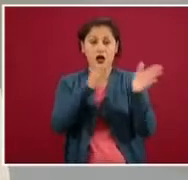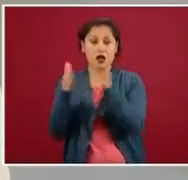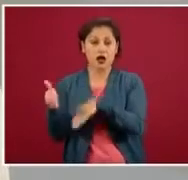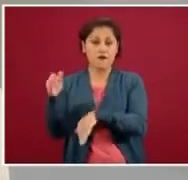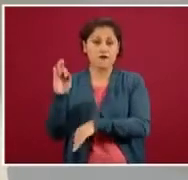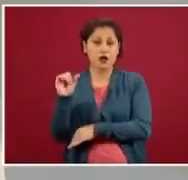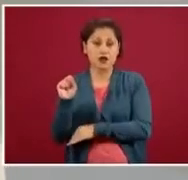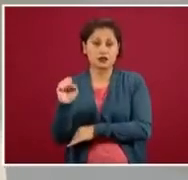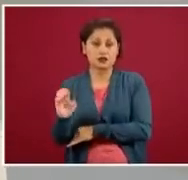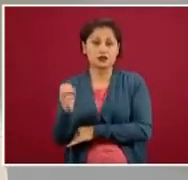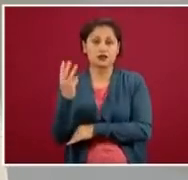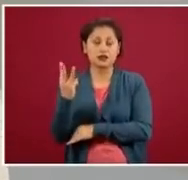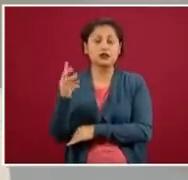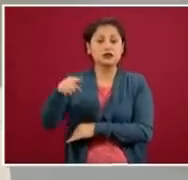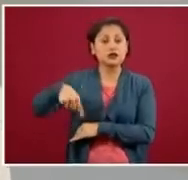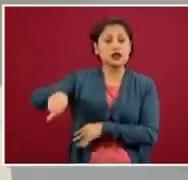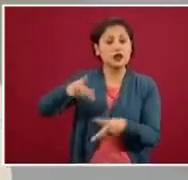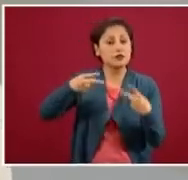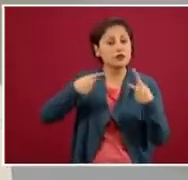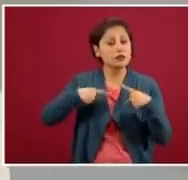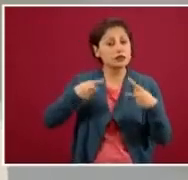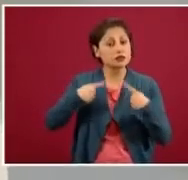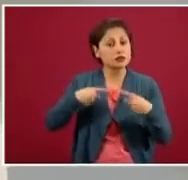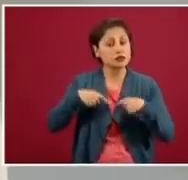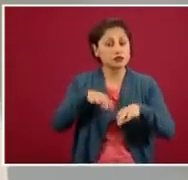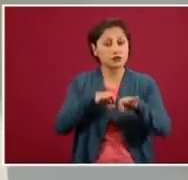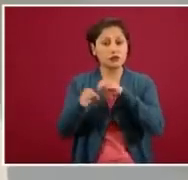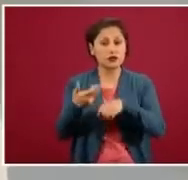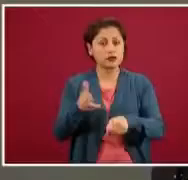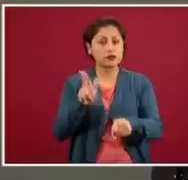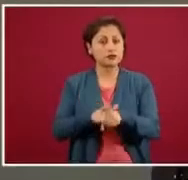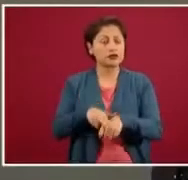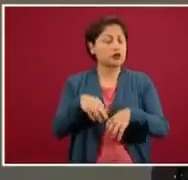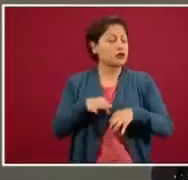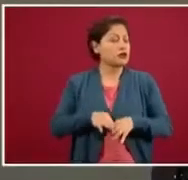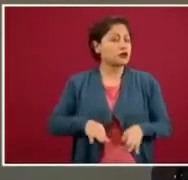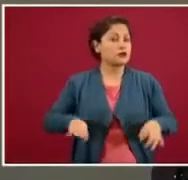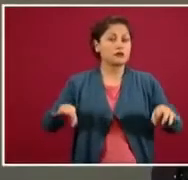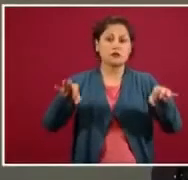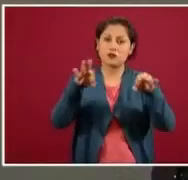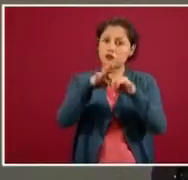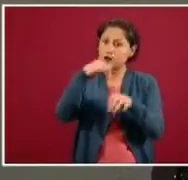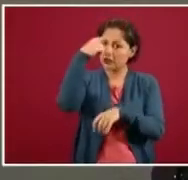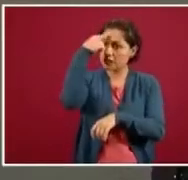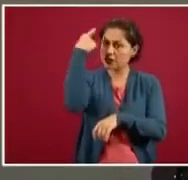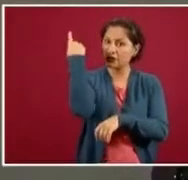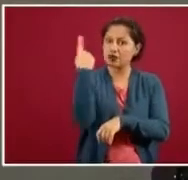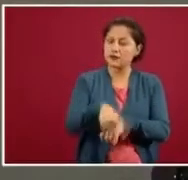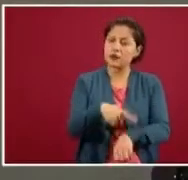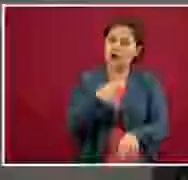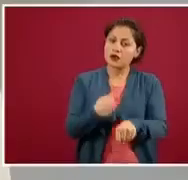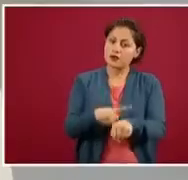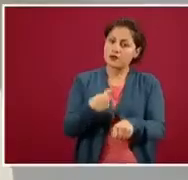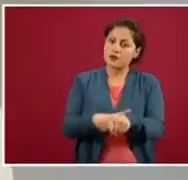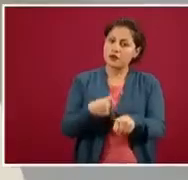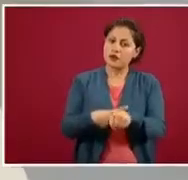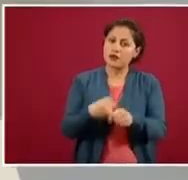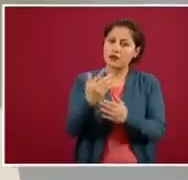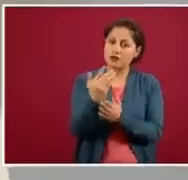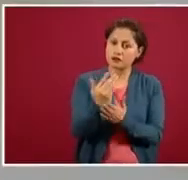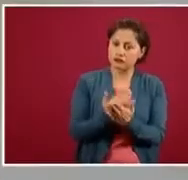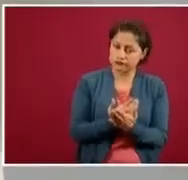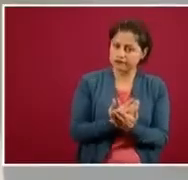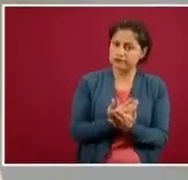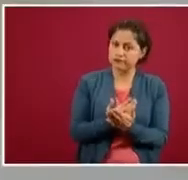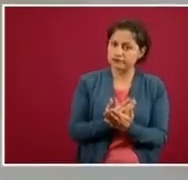personas protagonistas de la respuesta ante la epidemia de COVID. Entonces necesitamos protegerles, por supuesto, por